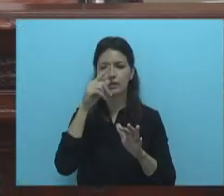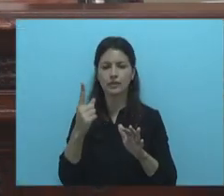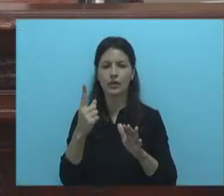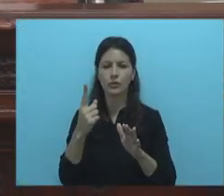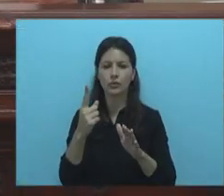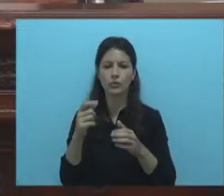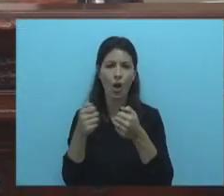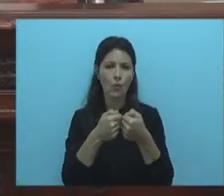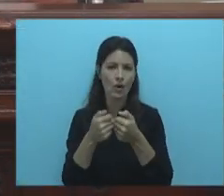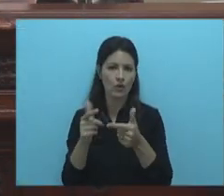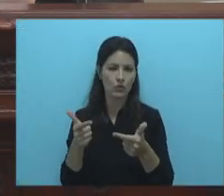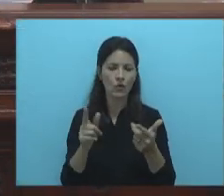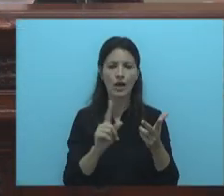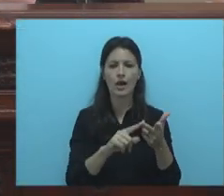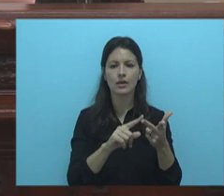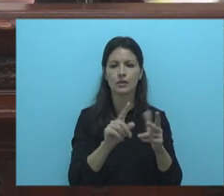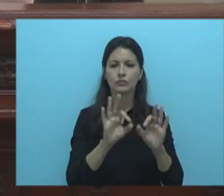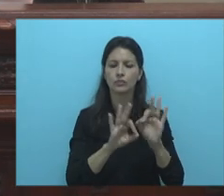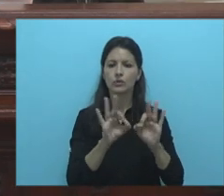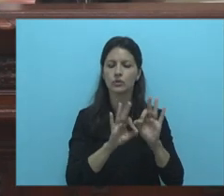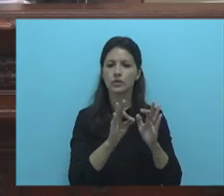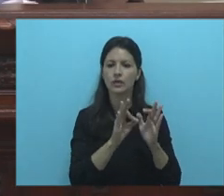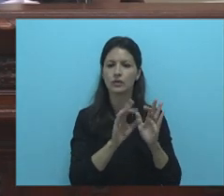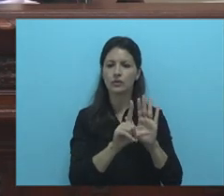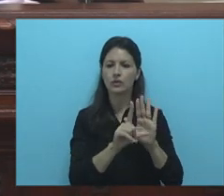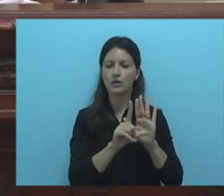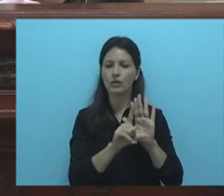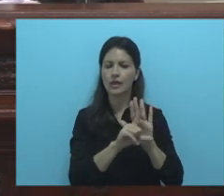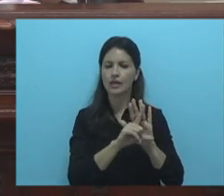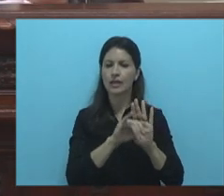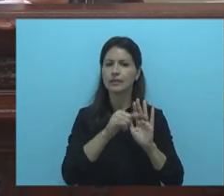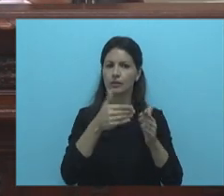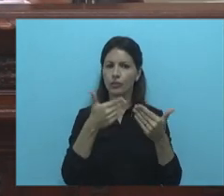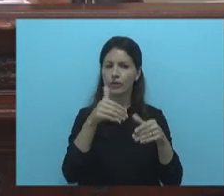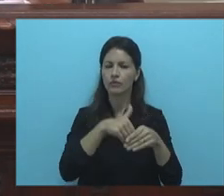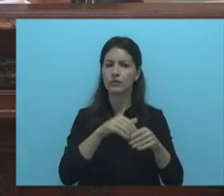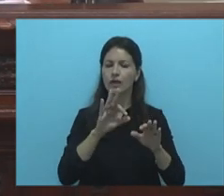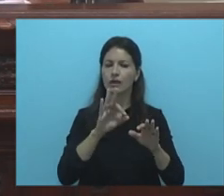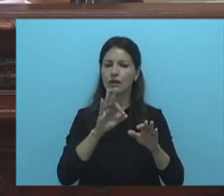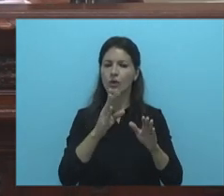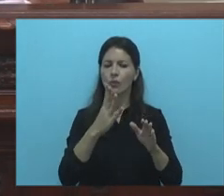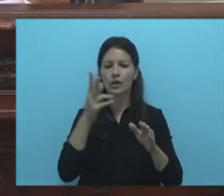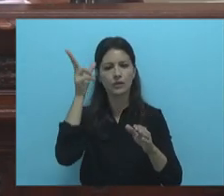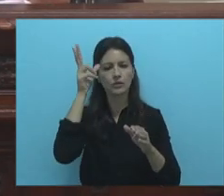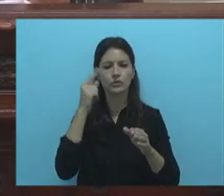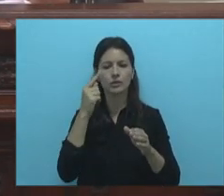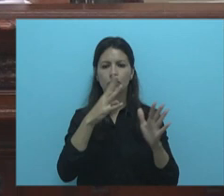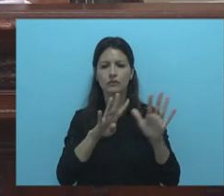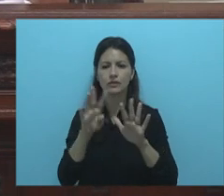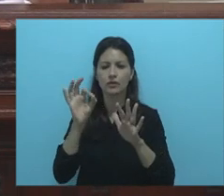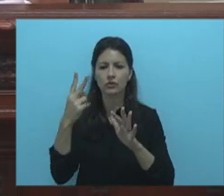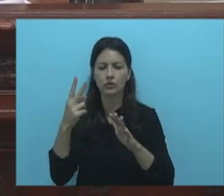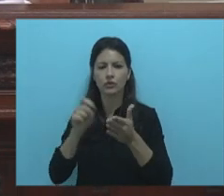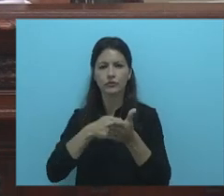diputada Bravo, no cuenta con dictamen. El punto número 17, si cuenta con dictamen, es el proyecto de ley 48.902, del